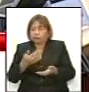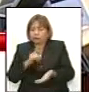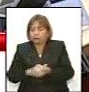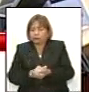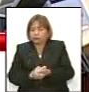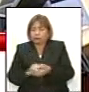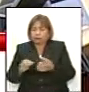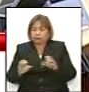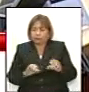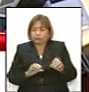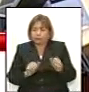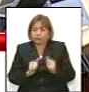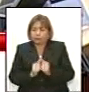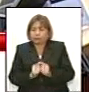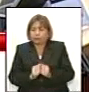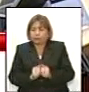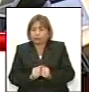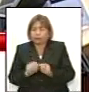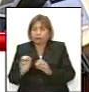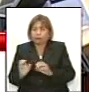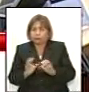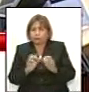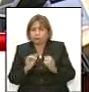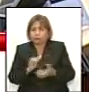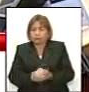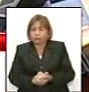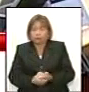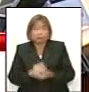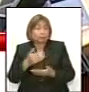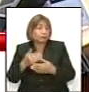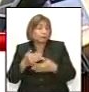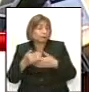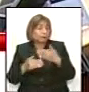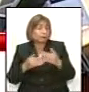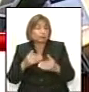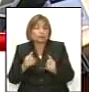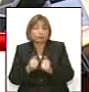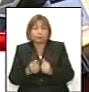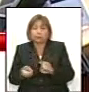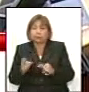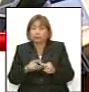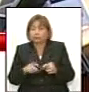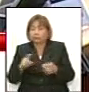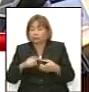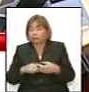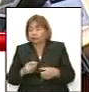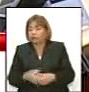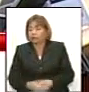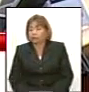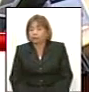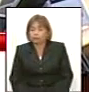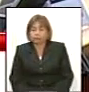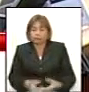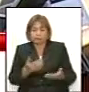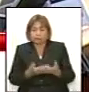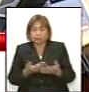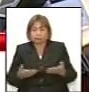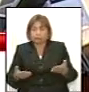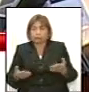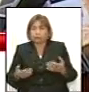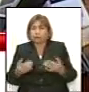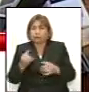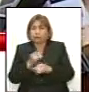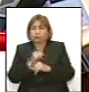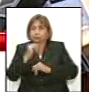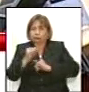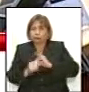las acciones conmemorativas, las actividades, los proyectos de inversión y también las agendas internacionales. Y ahí